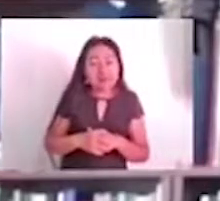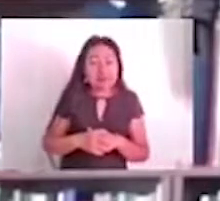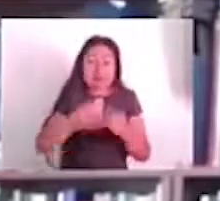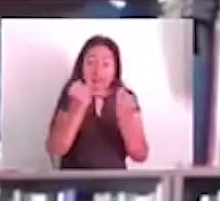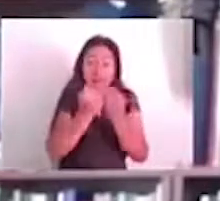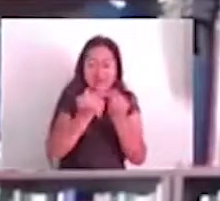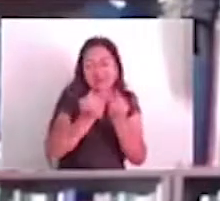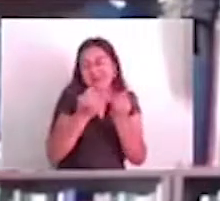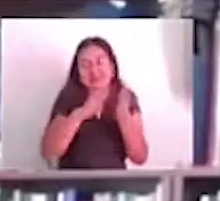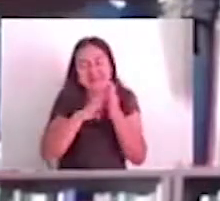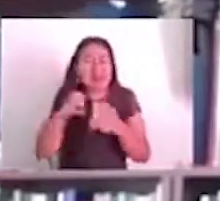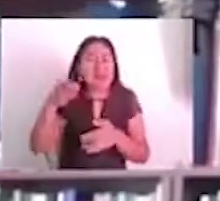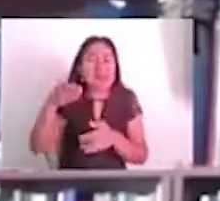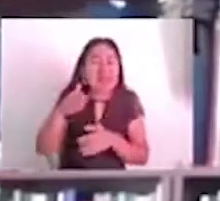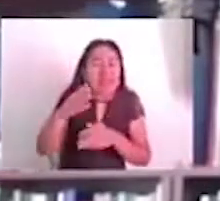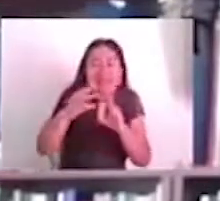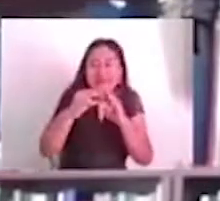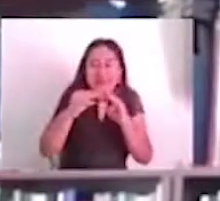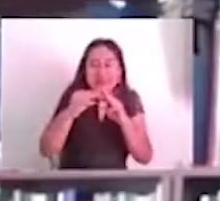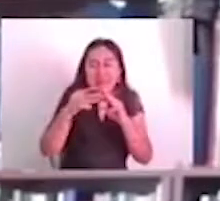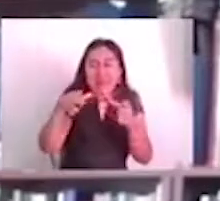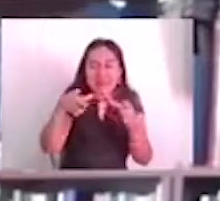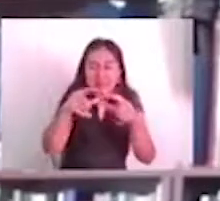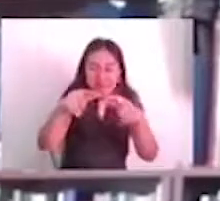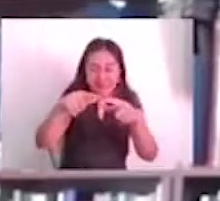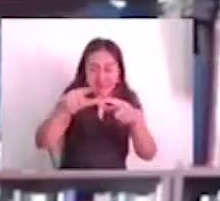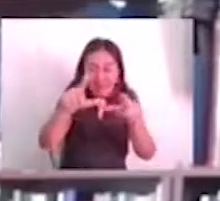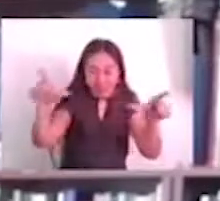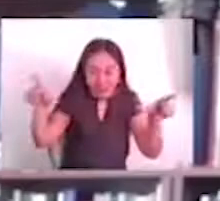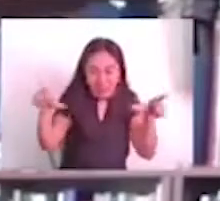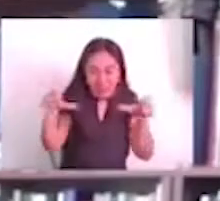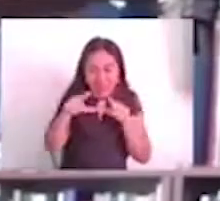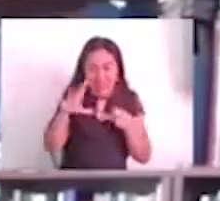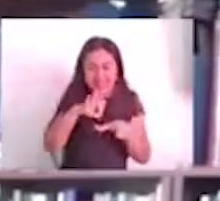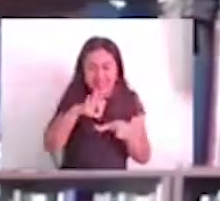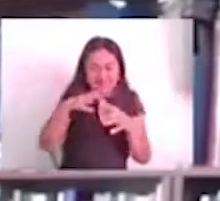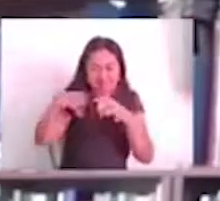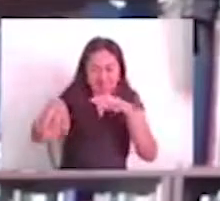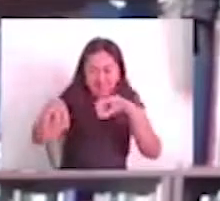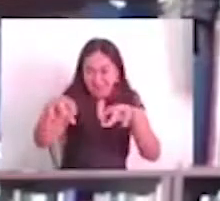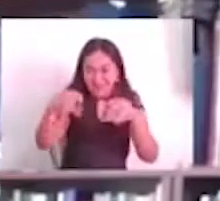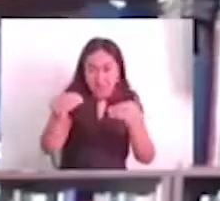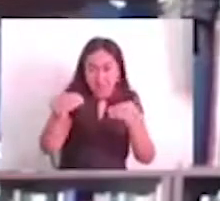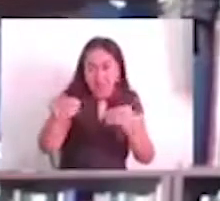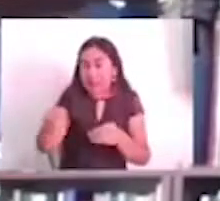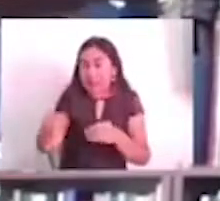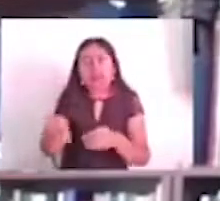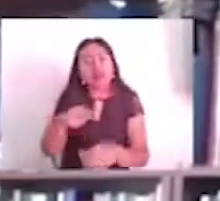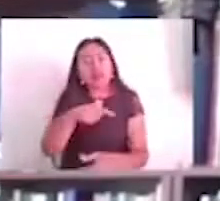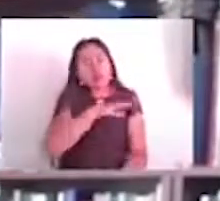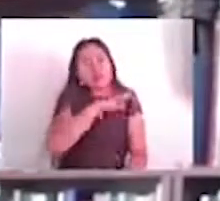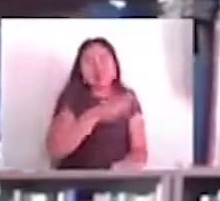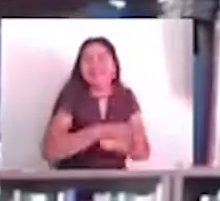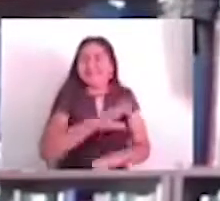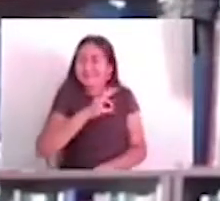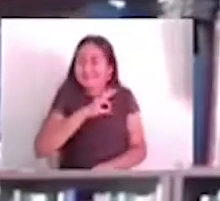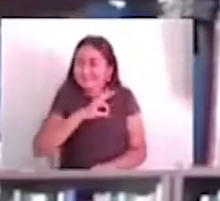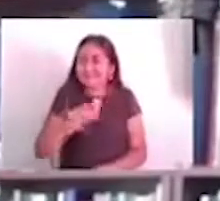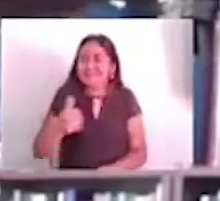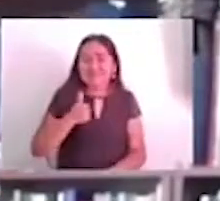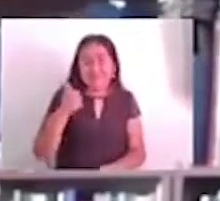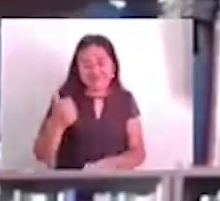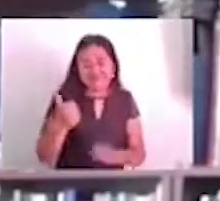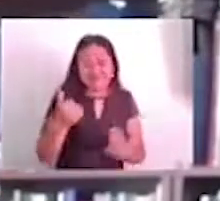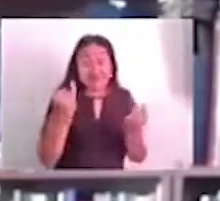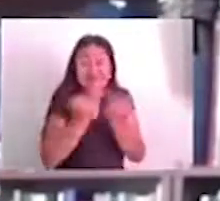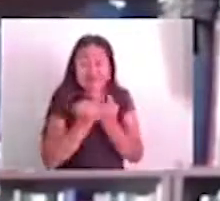lago. Tiene varios laguitos Tlaxcala que valen mucho la pena. Y Huejotzingo, bueno,